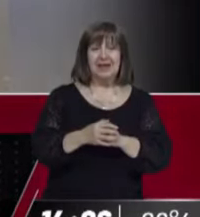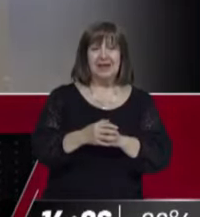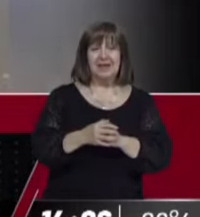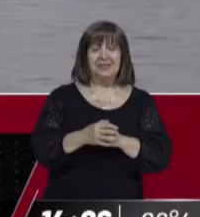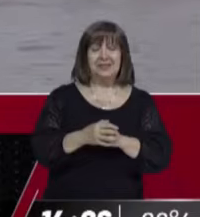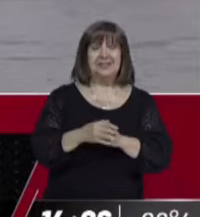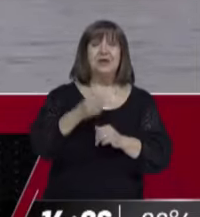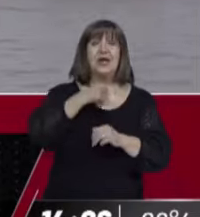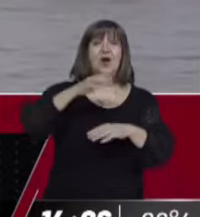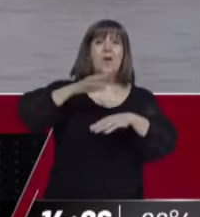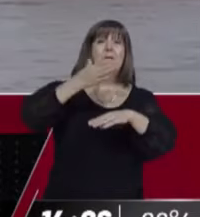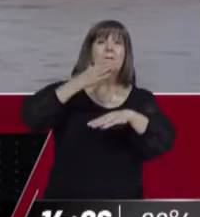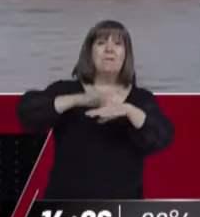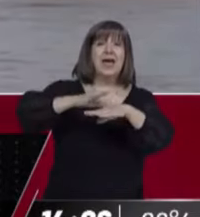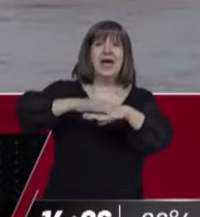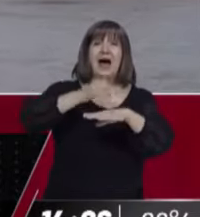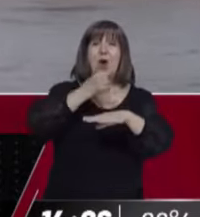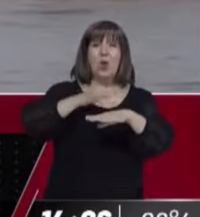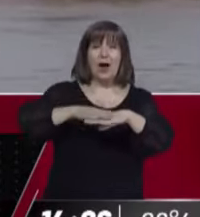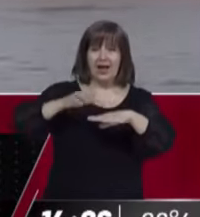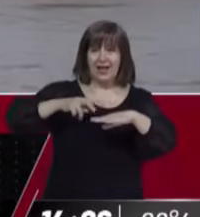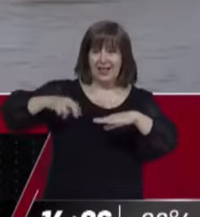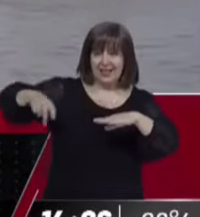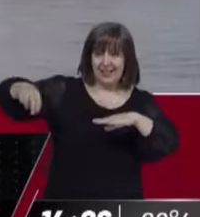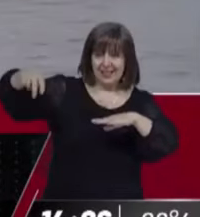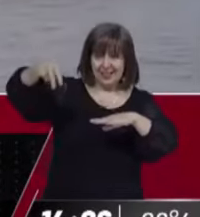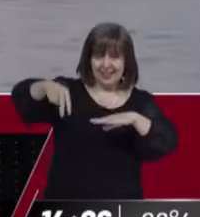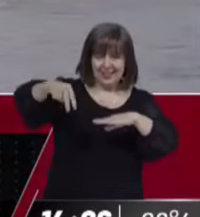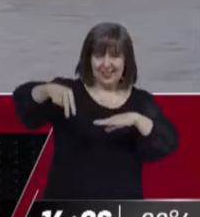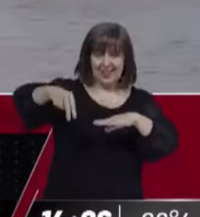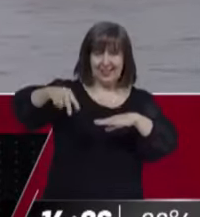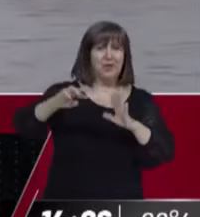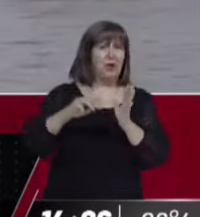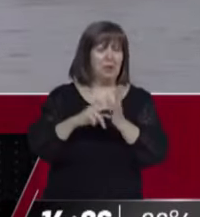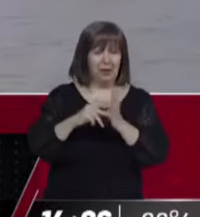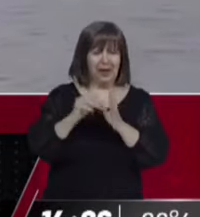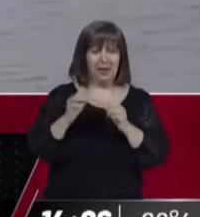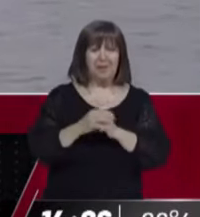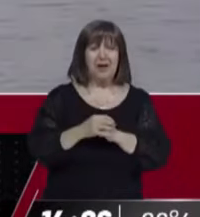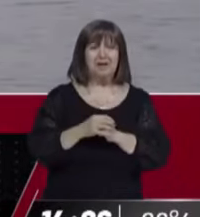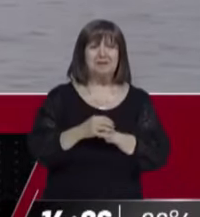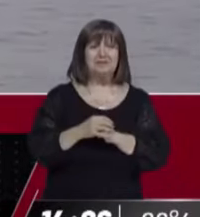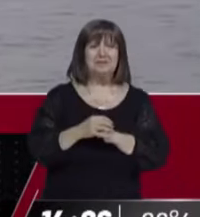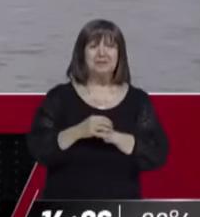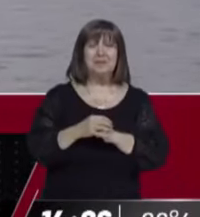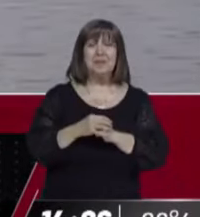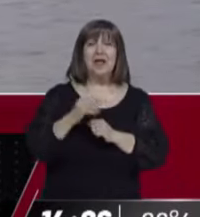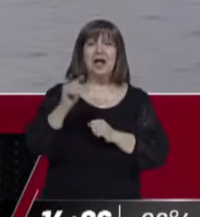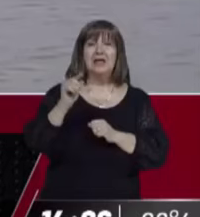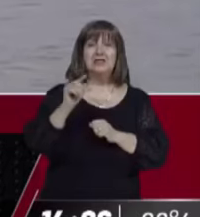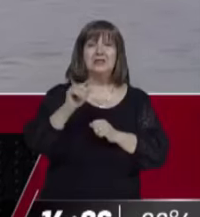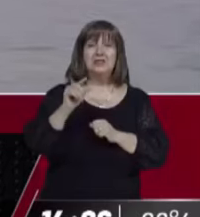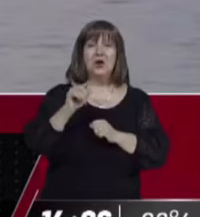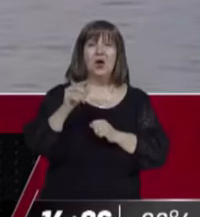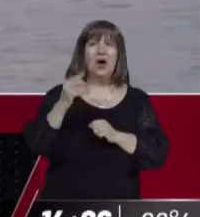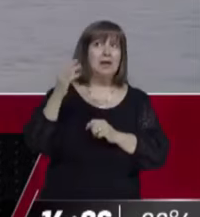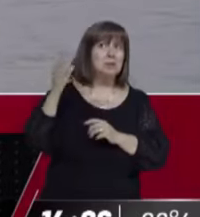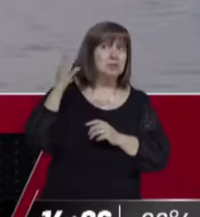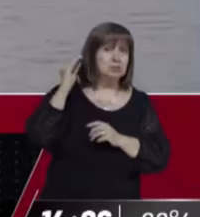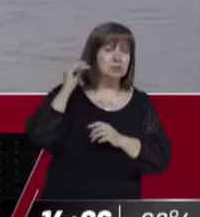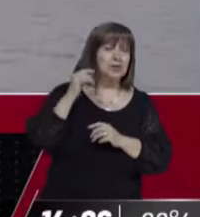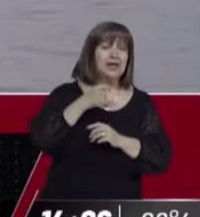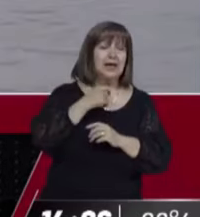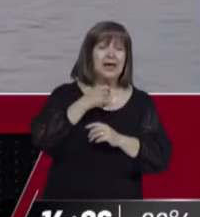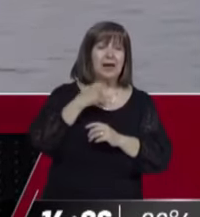lugar, no hay problema, ni problema. Lo que pasa es que recién estaba un poquito inestable la señal, entonces